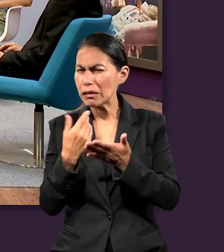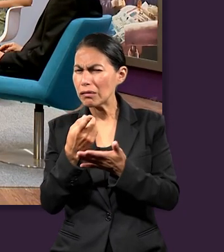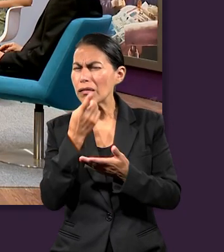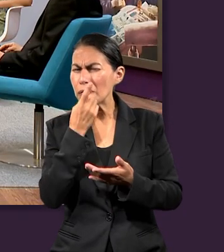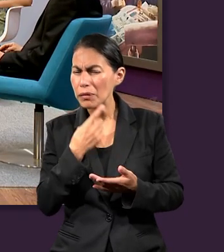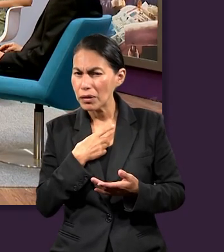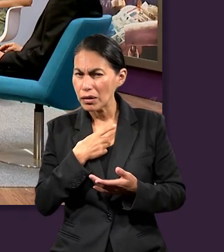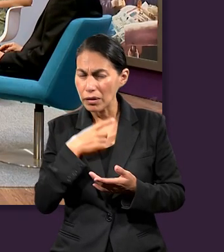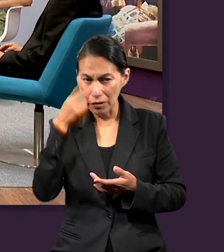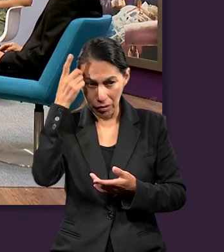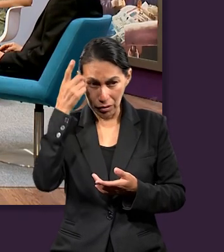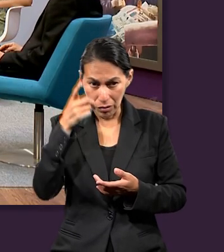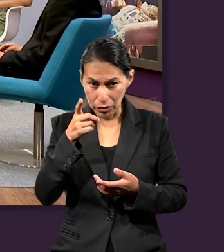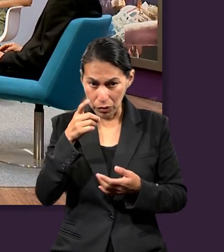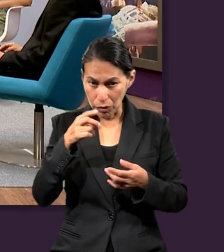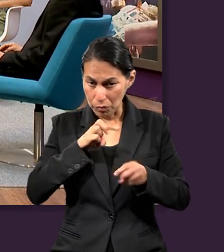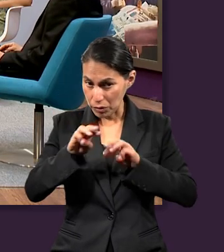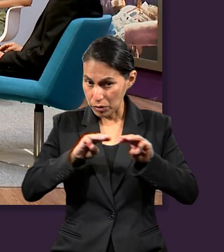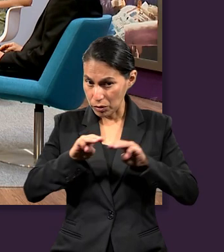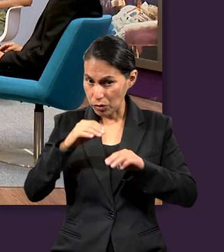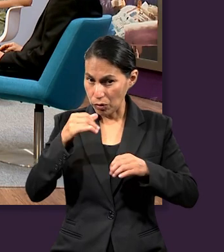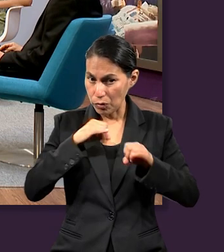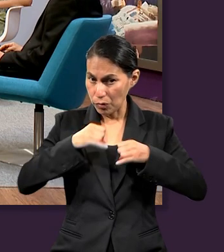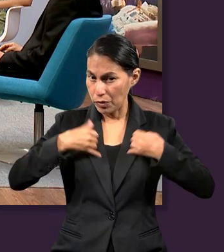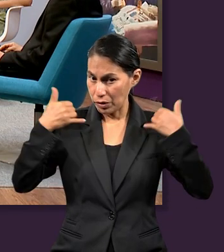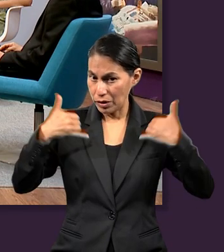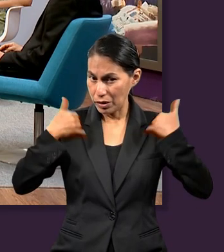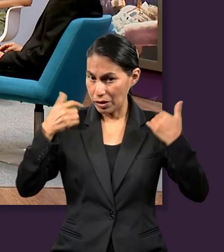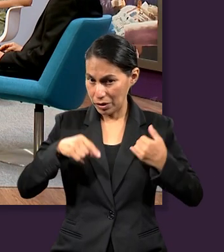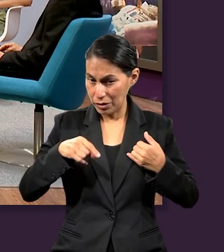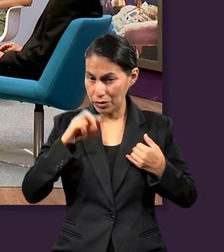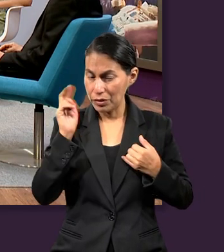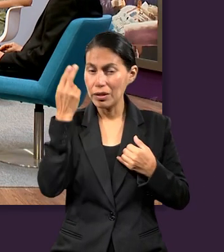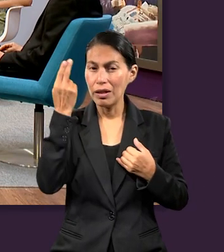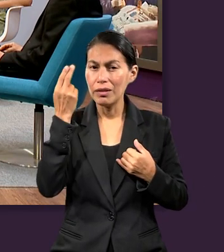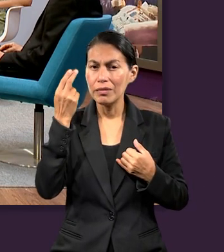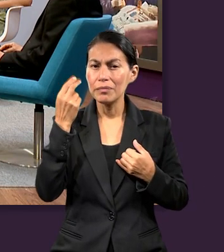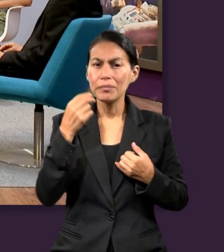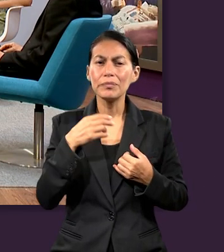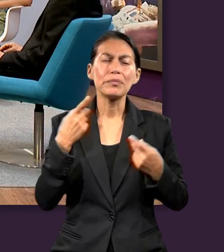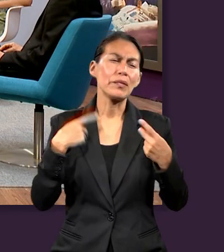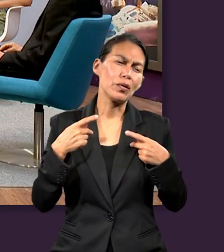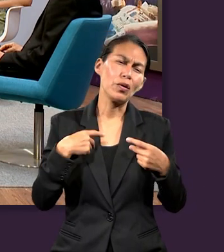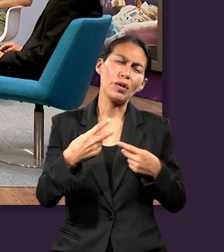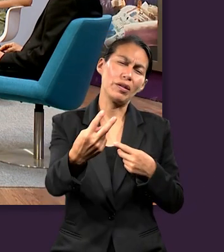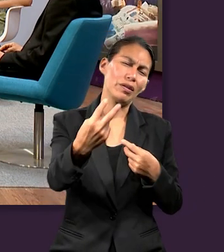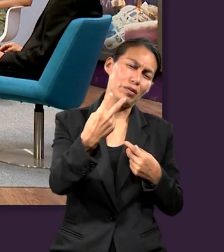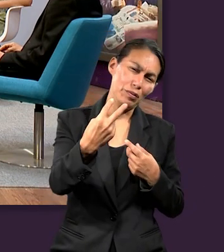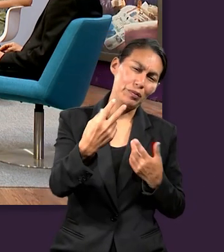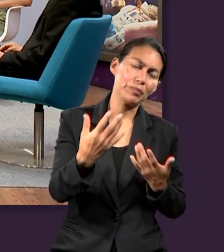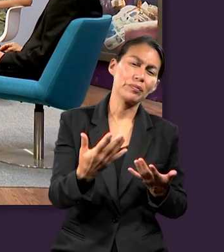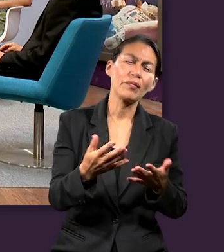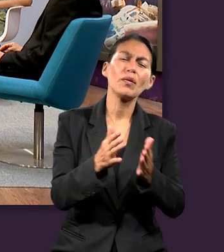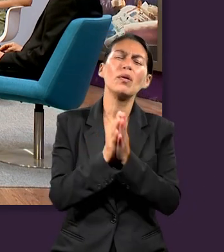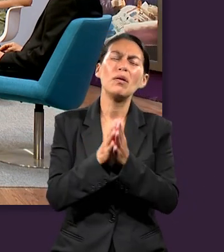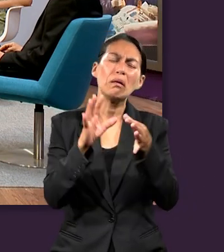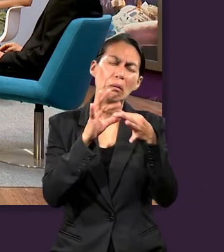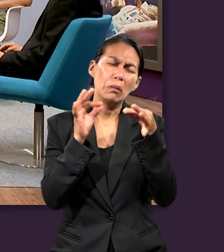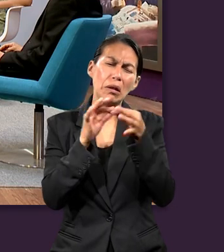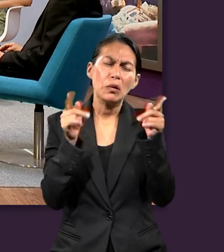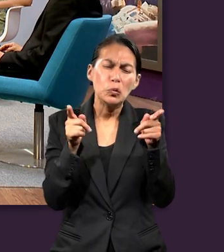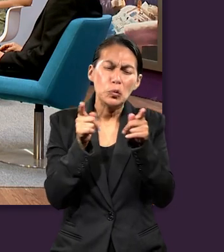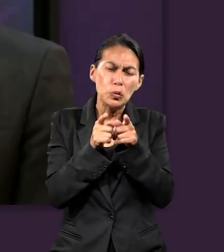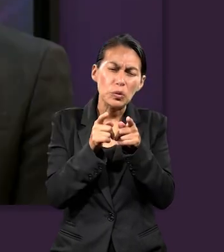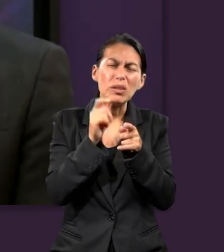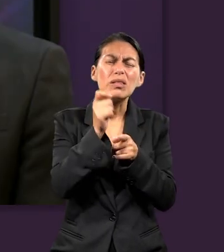juvenil aquí en la universidad Así es para beneficio de los amigos que nos ven es dignos así en pocas palabras Qué es eso del